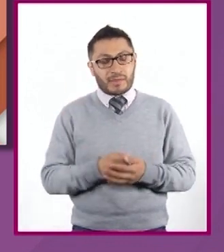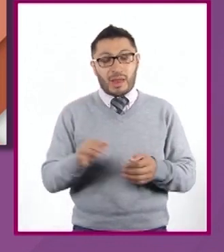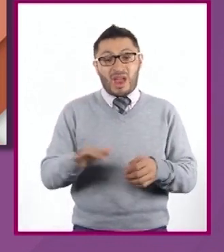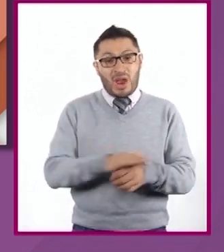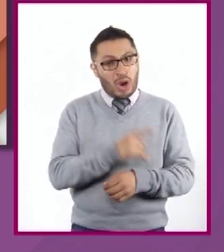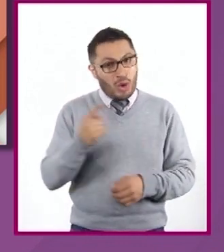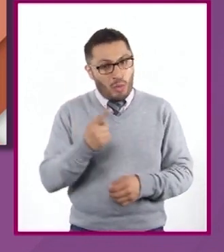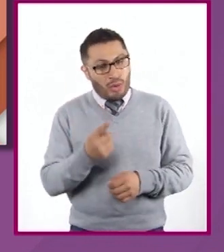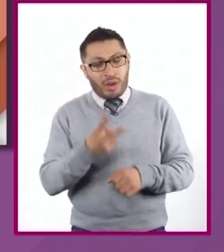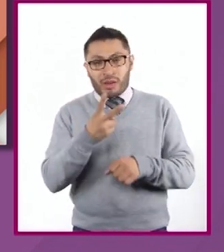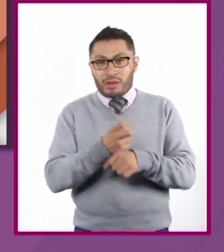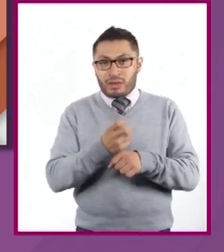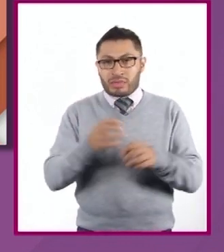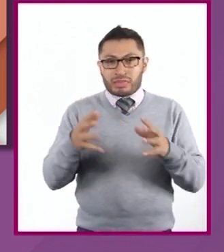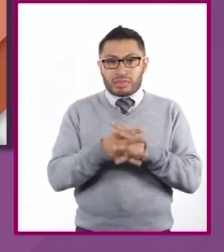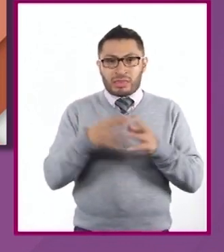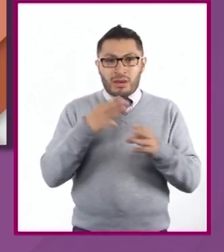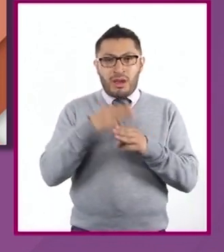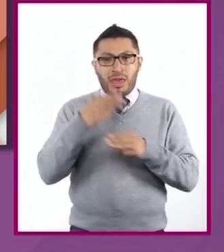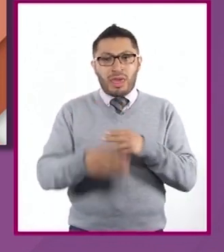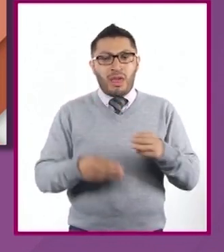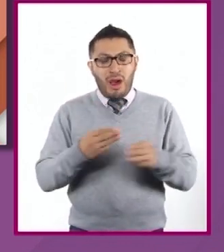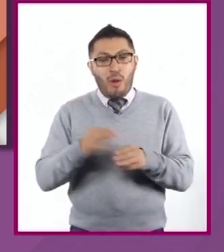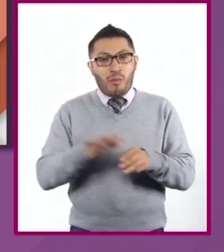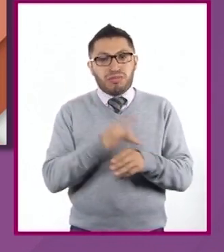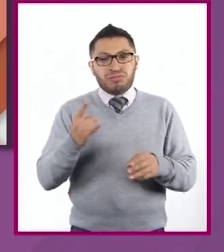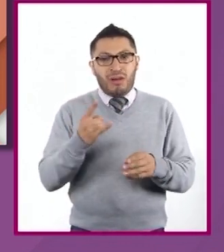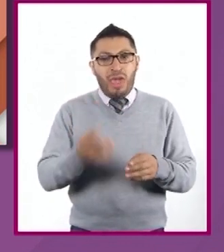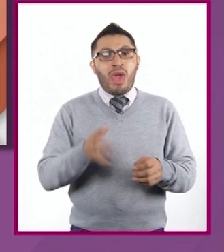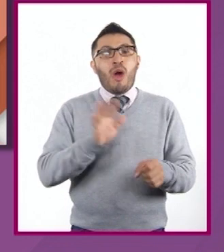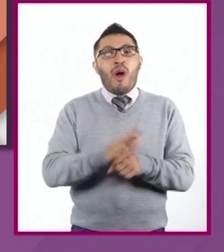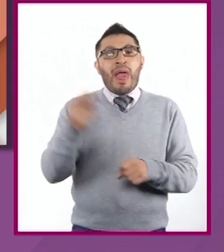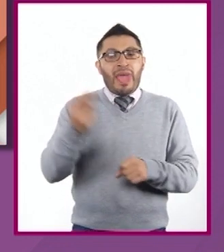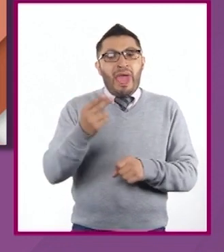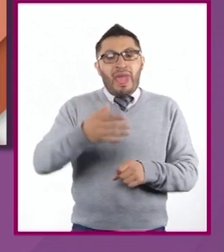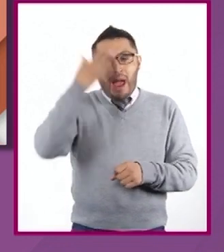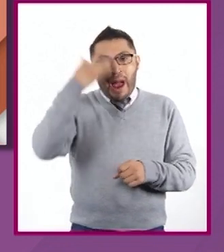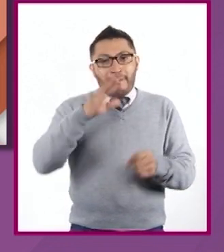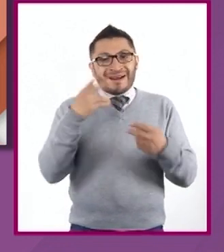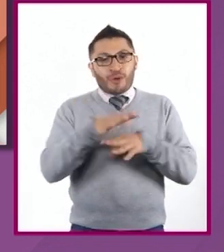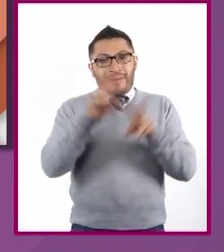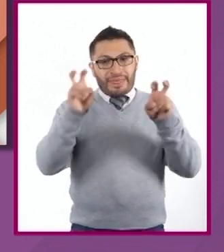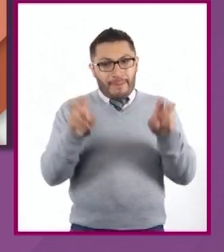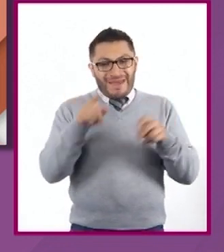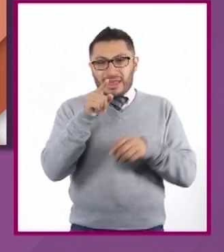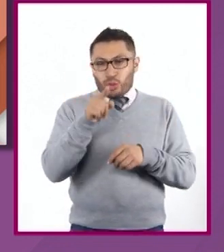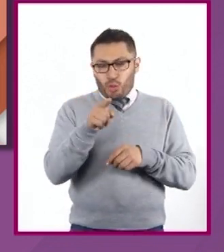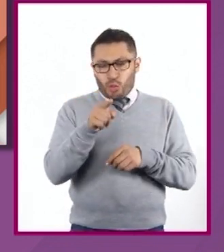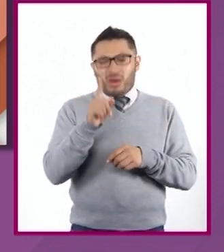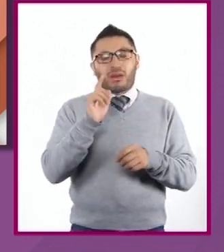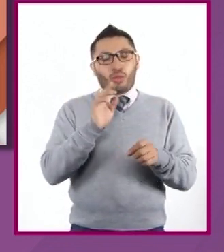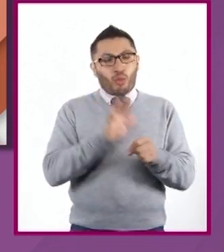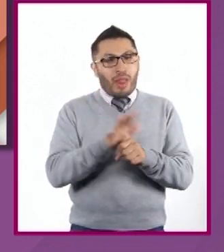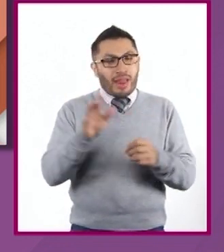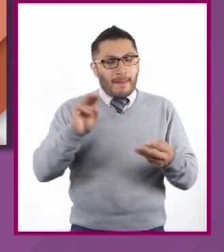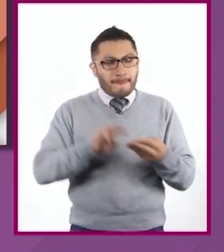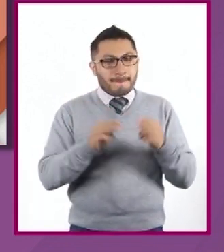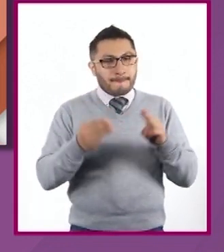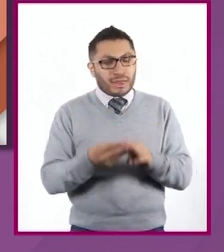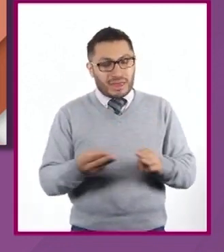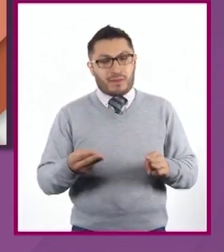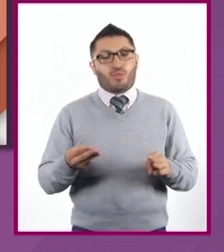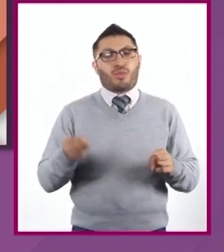dio la Segunda Guerra Mundial? Lo que necesitamos saber del tema es las causas de la Segunda Guerra